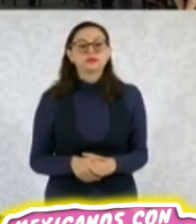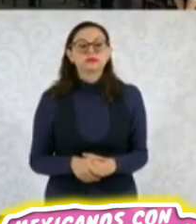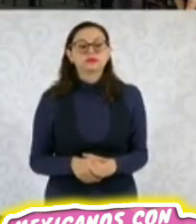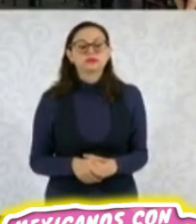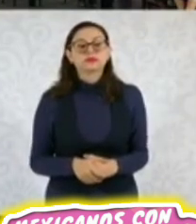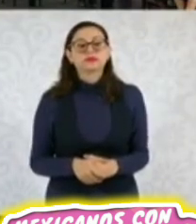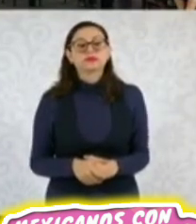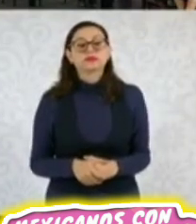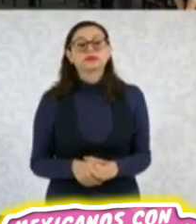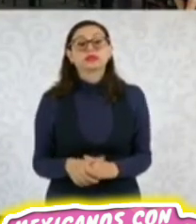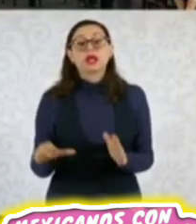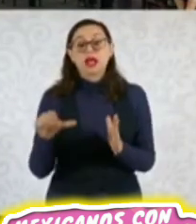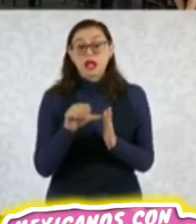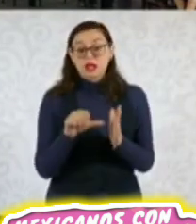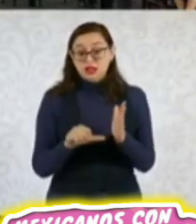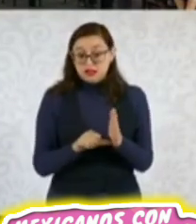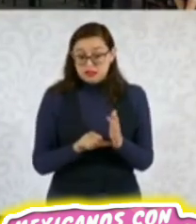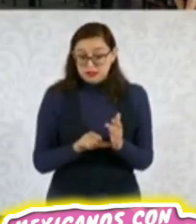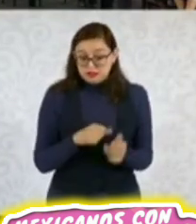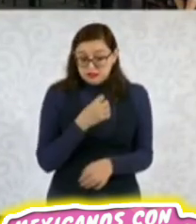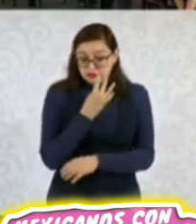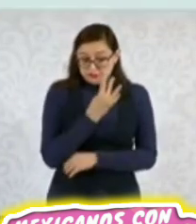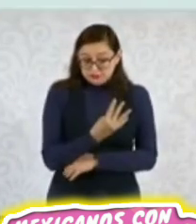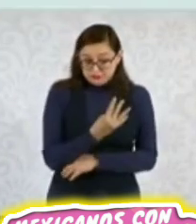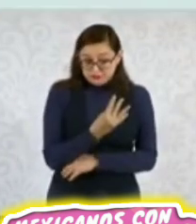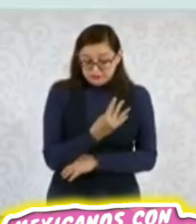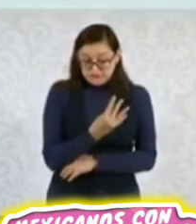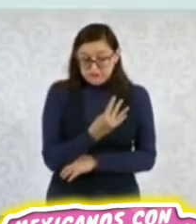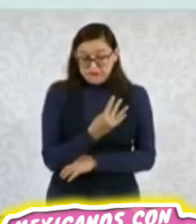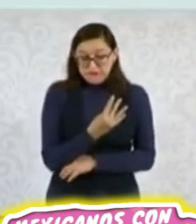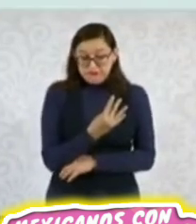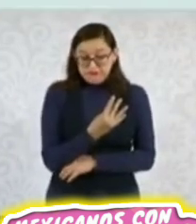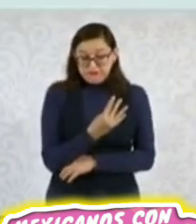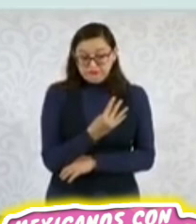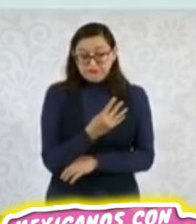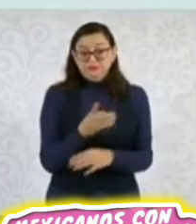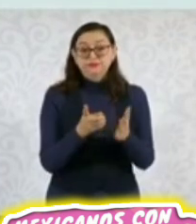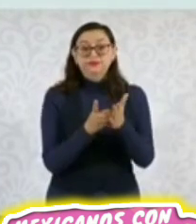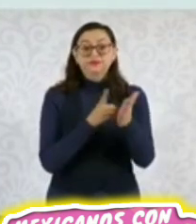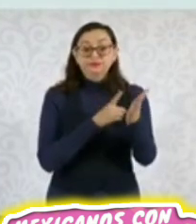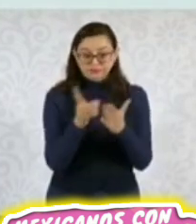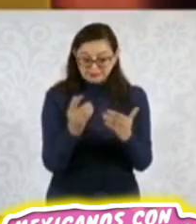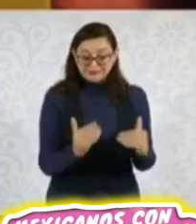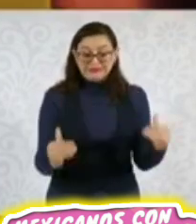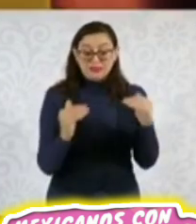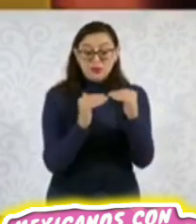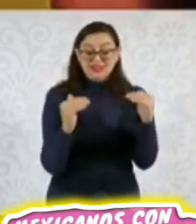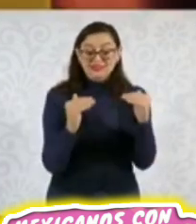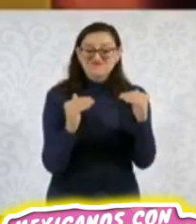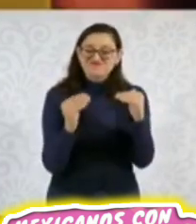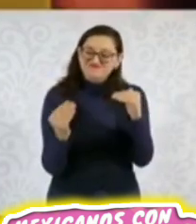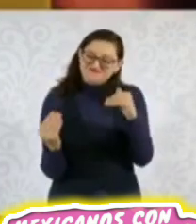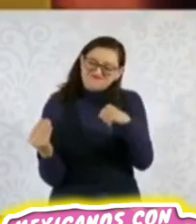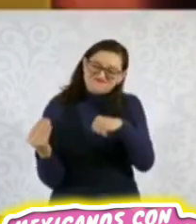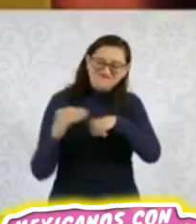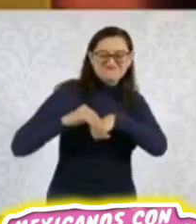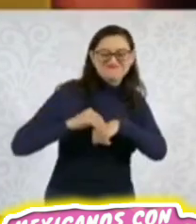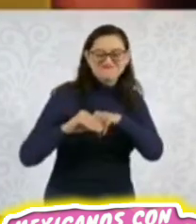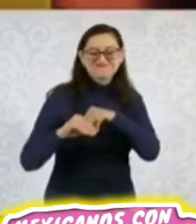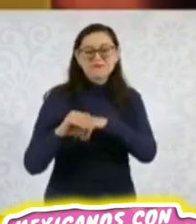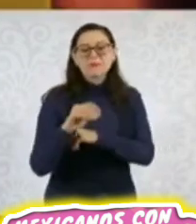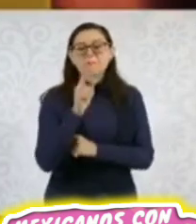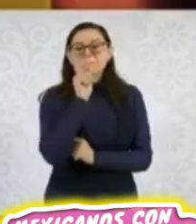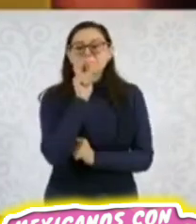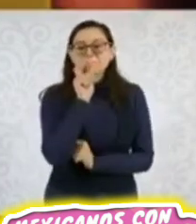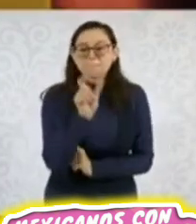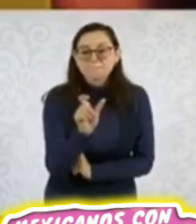Entonces, en el artículo 4 se incorpora derecho a la igualdad sustantiva,